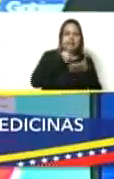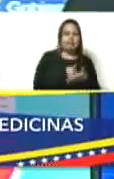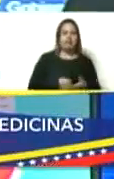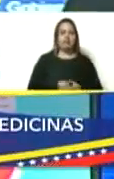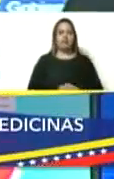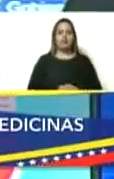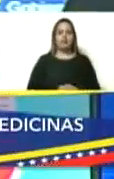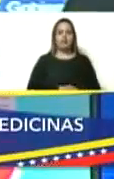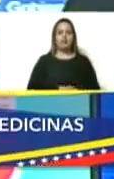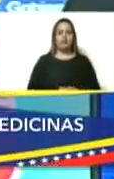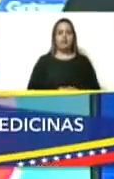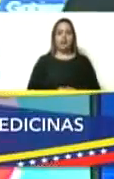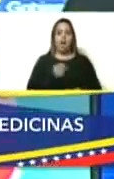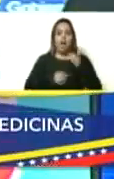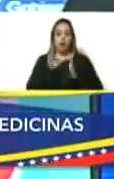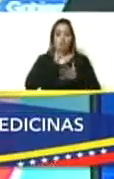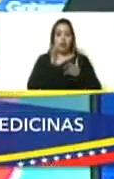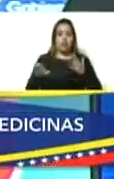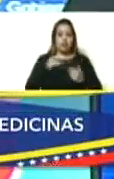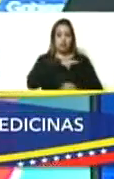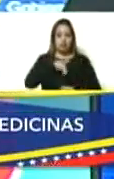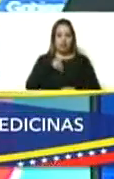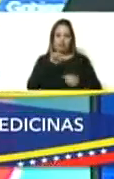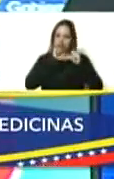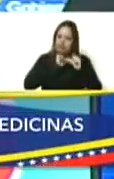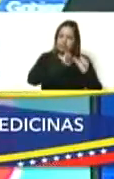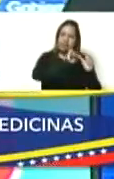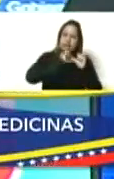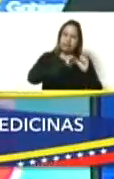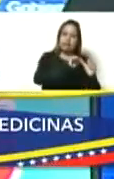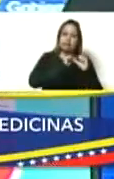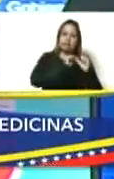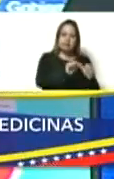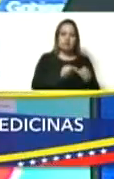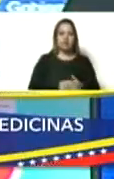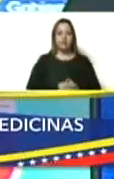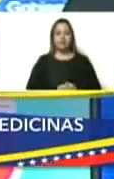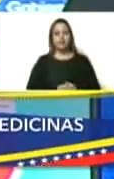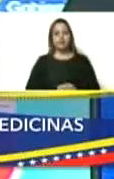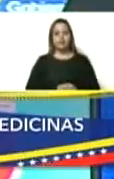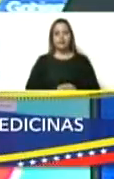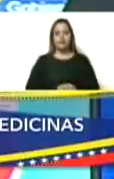Y si algo nos caracteriza a nosotros es la perseverancia.